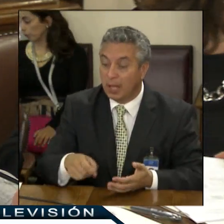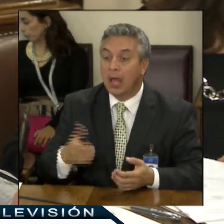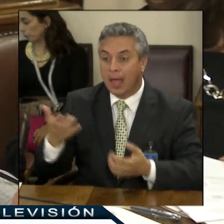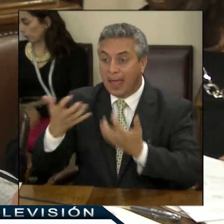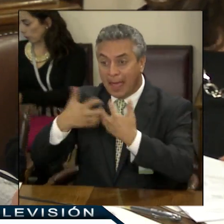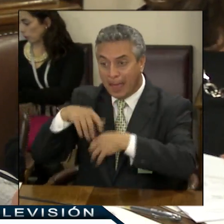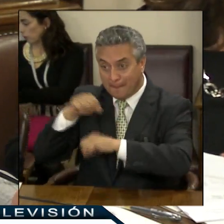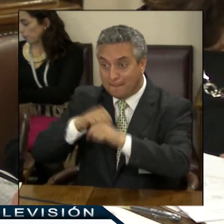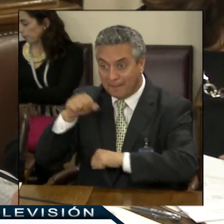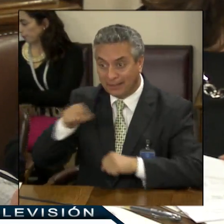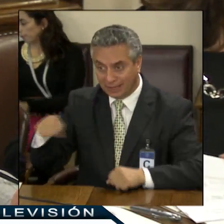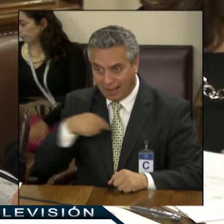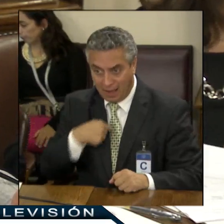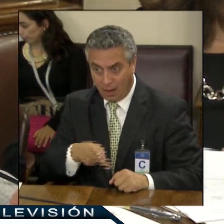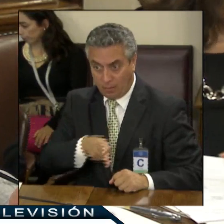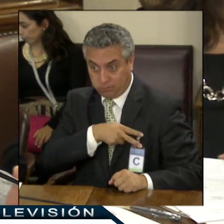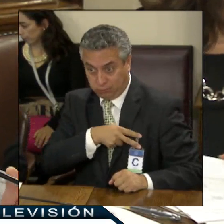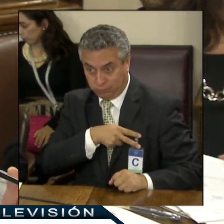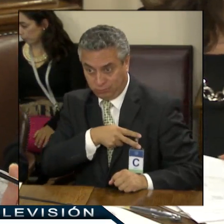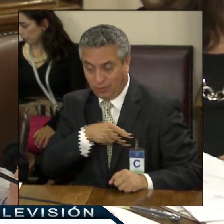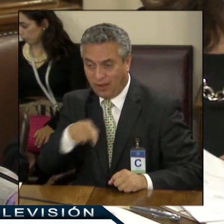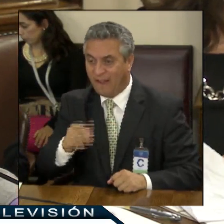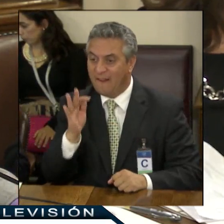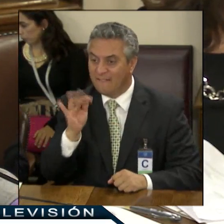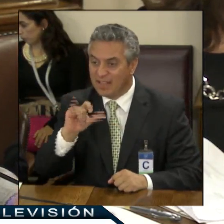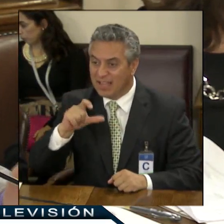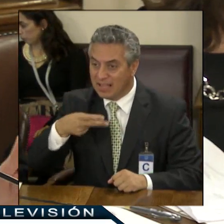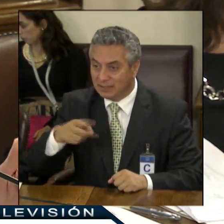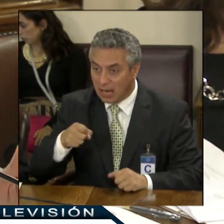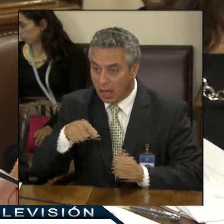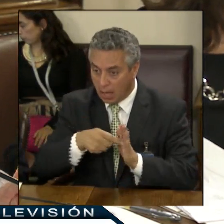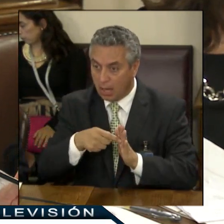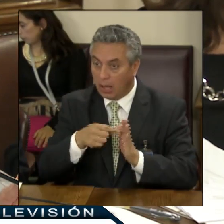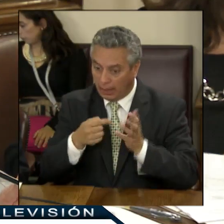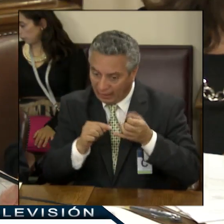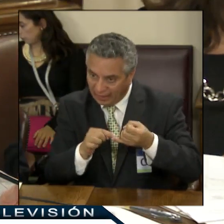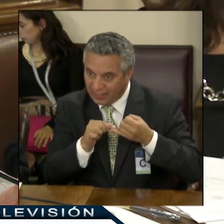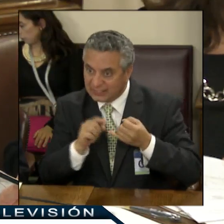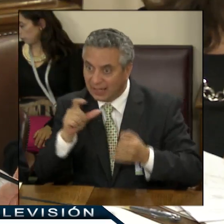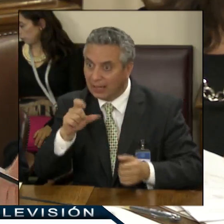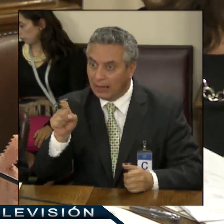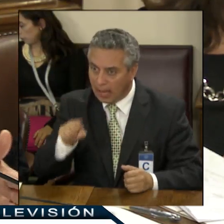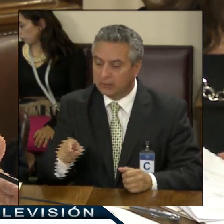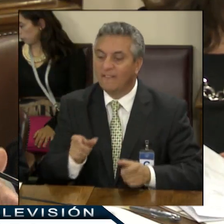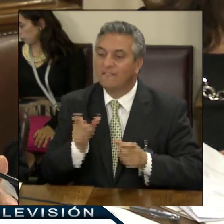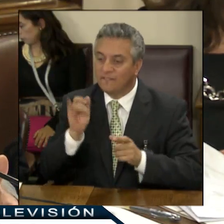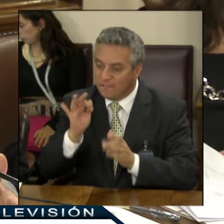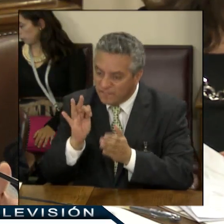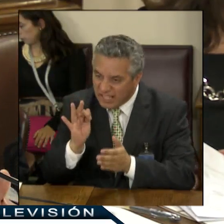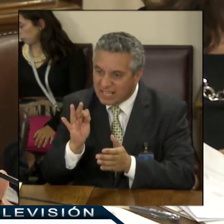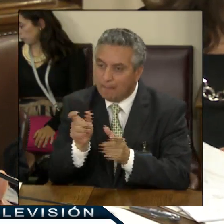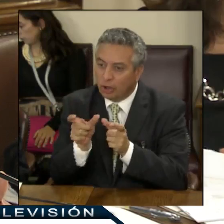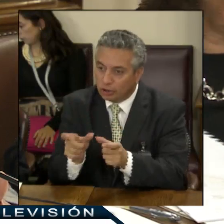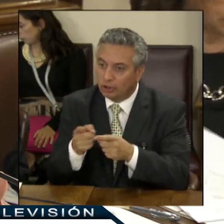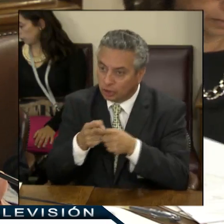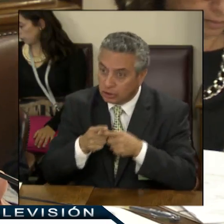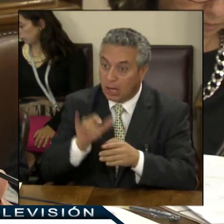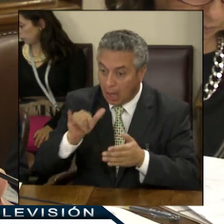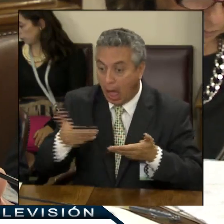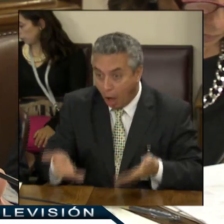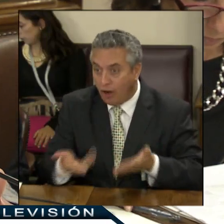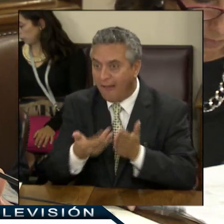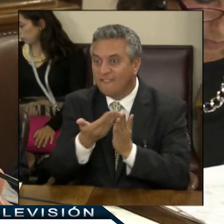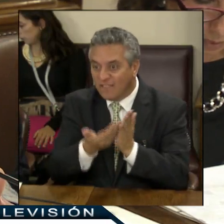se adjudican la aplicación de la ficha desde el Index casas la ficha de protección social y el actual Registro Nacional de